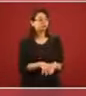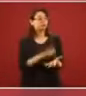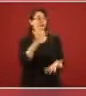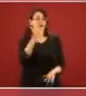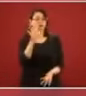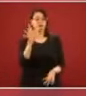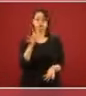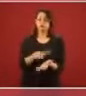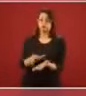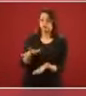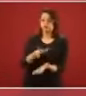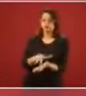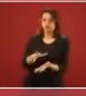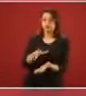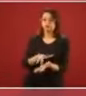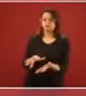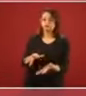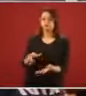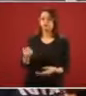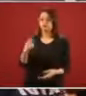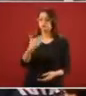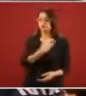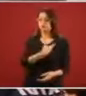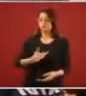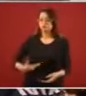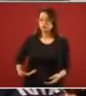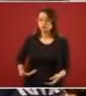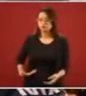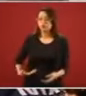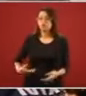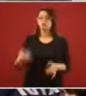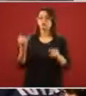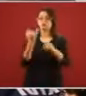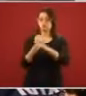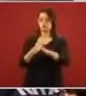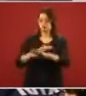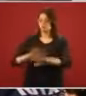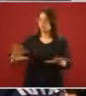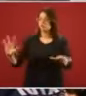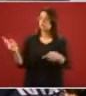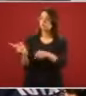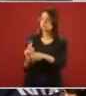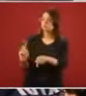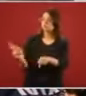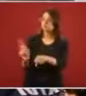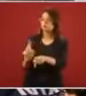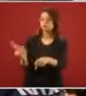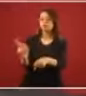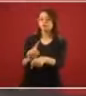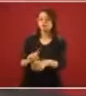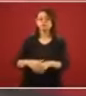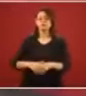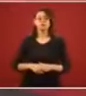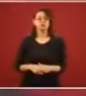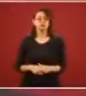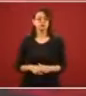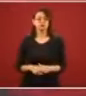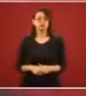apoya que el presidente informe todos los días.